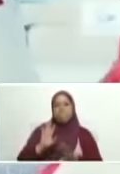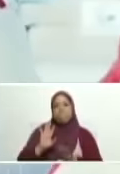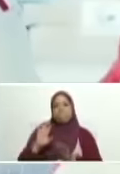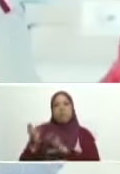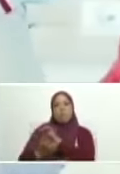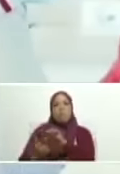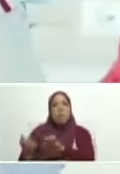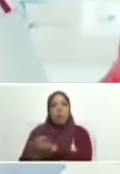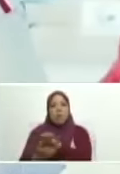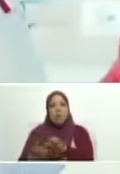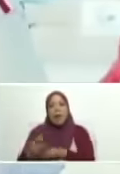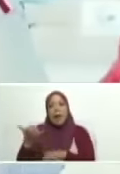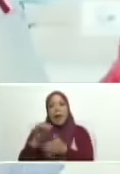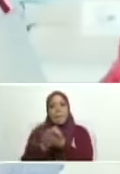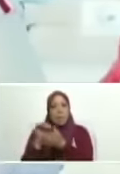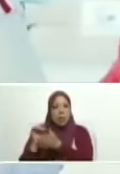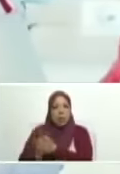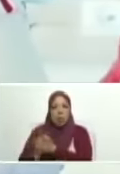muchos amigos y muchas amigas.